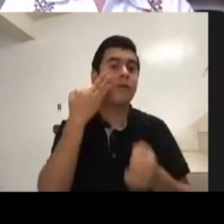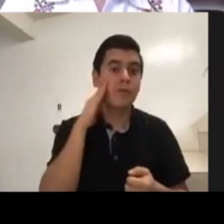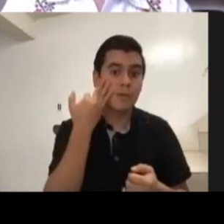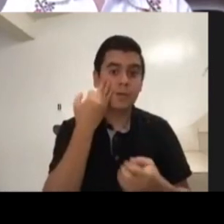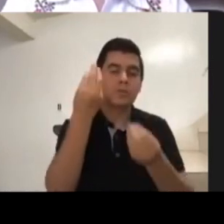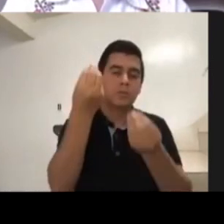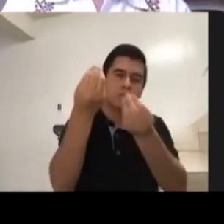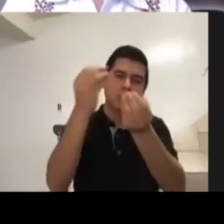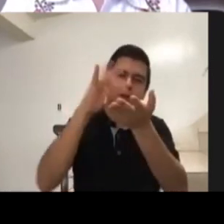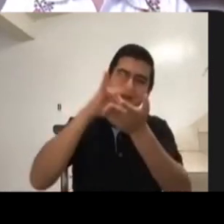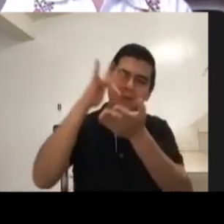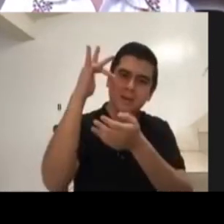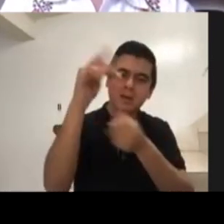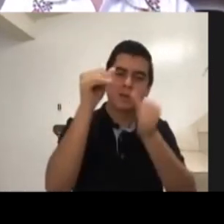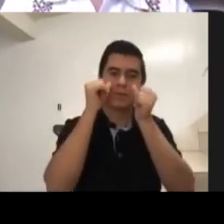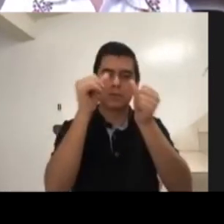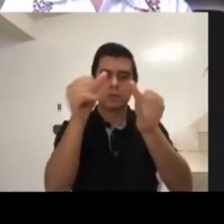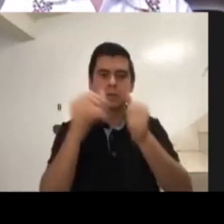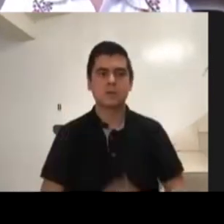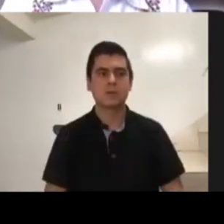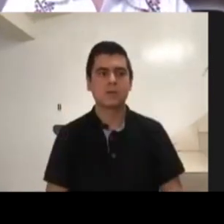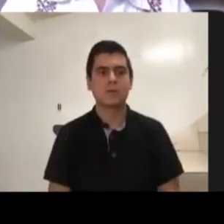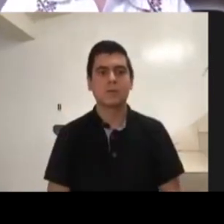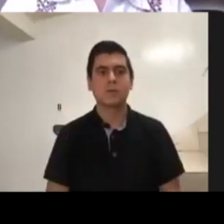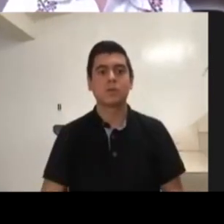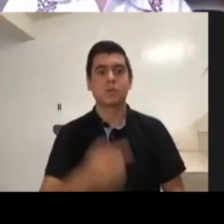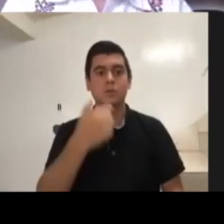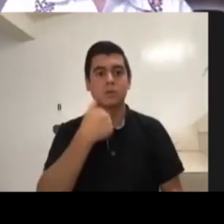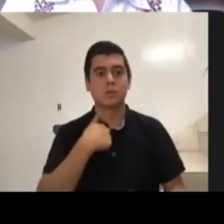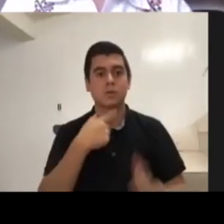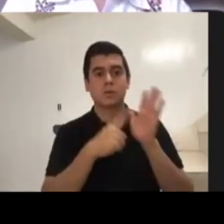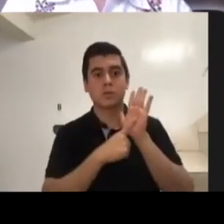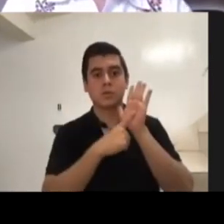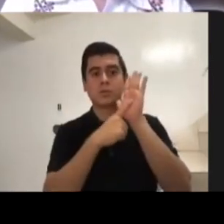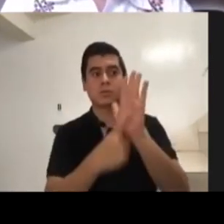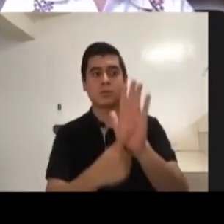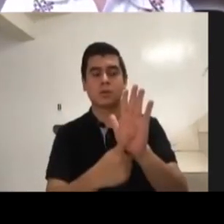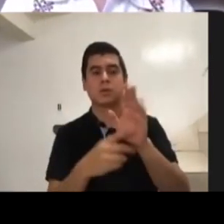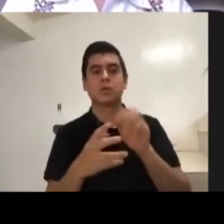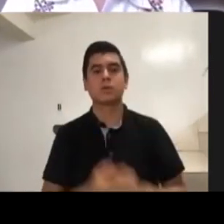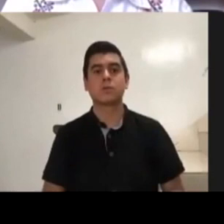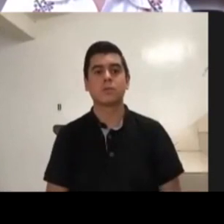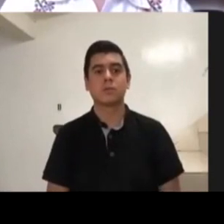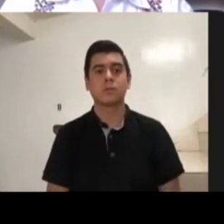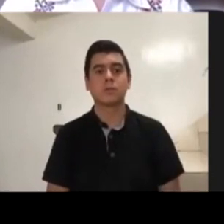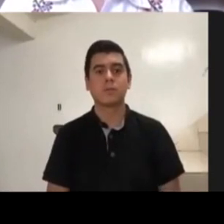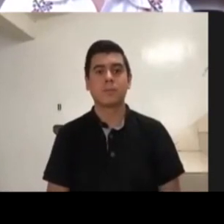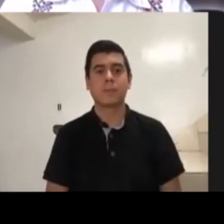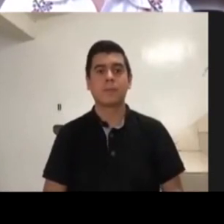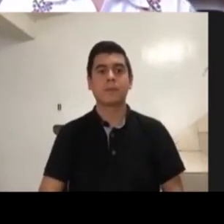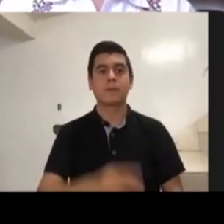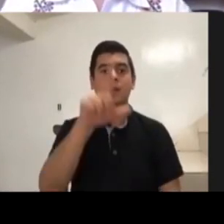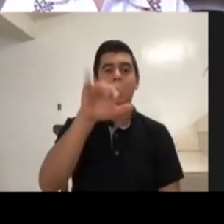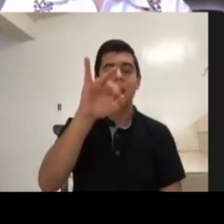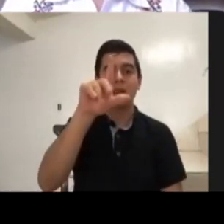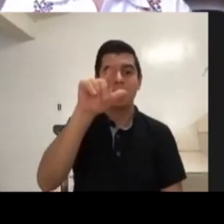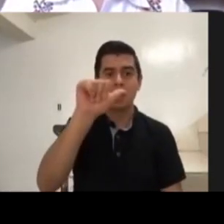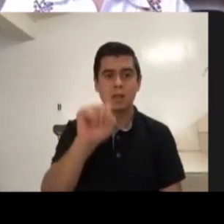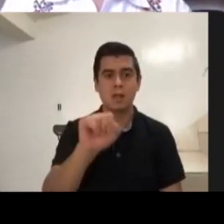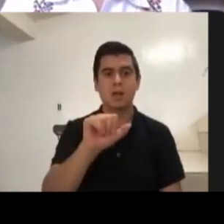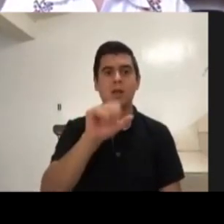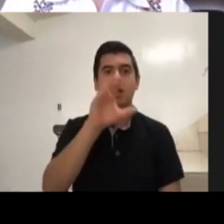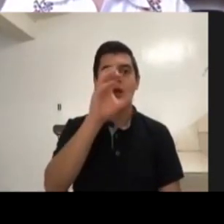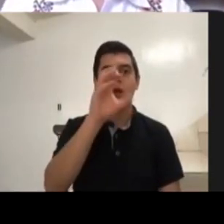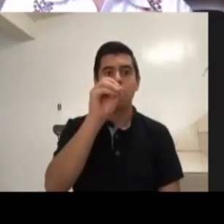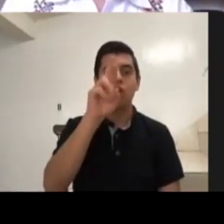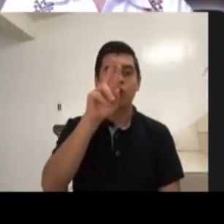en principio a la doctora Silvia Ortega. Quizá la conocen muchísimo, ha tenido cargos de